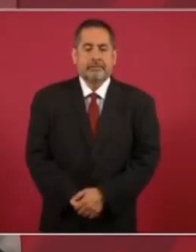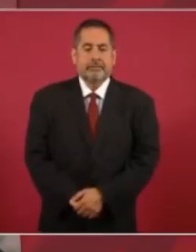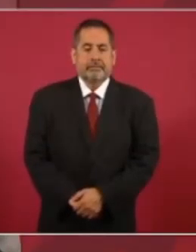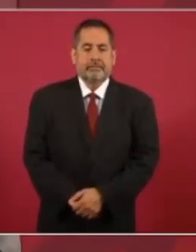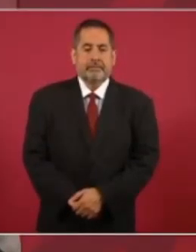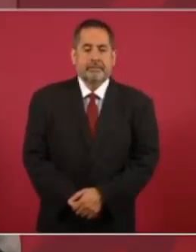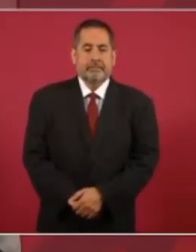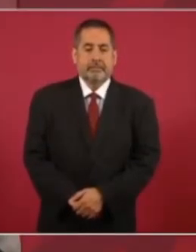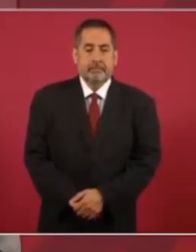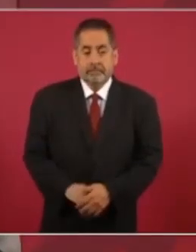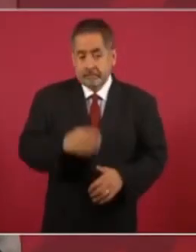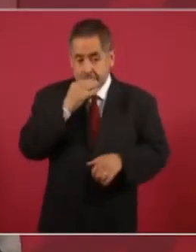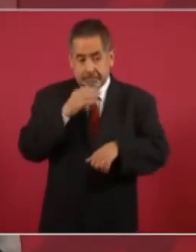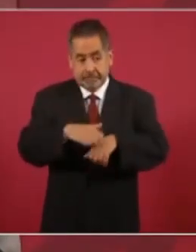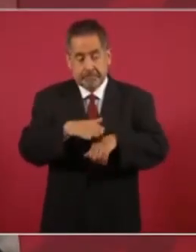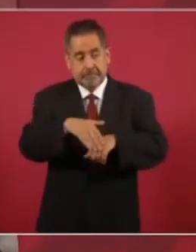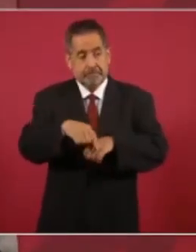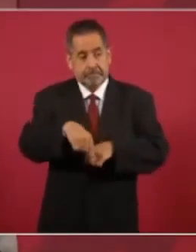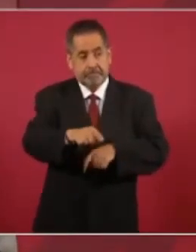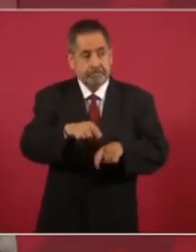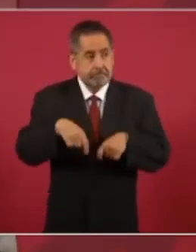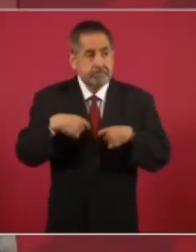y no va a haber agua caliente.